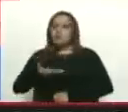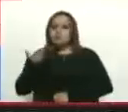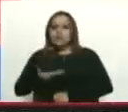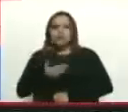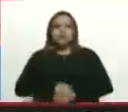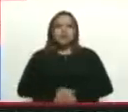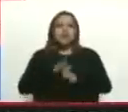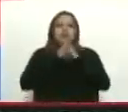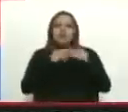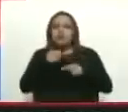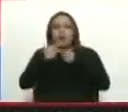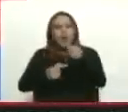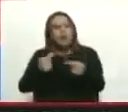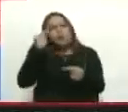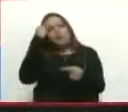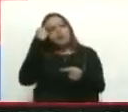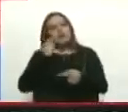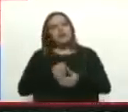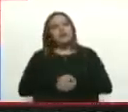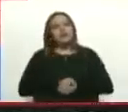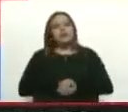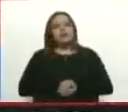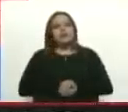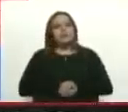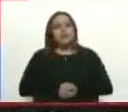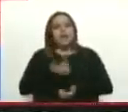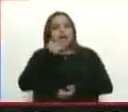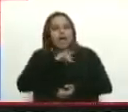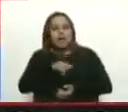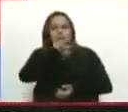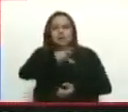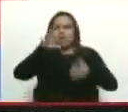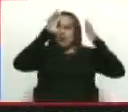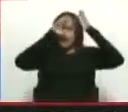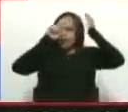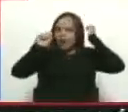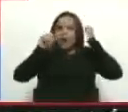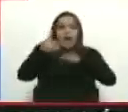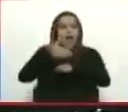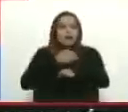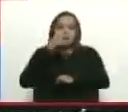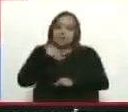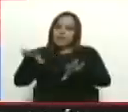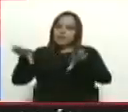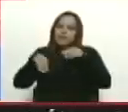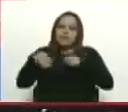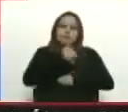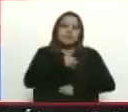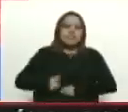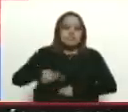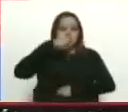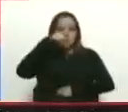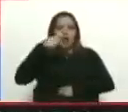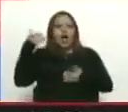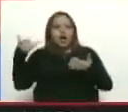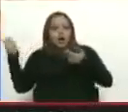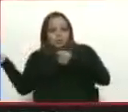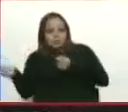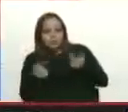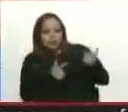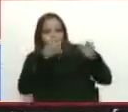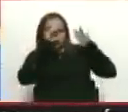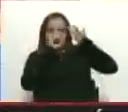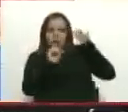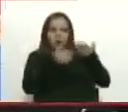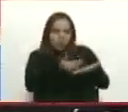Importantísimo que todos los días hay embajadores de países que antes no reconocían al presidente Nicolás Maduro enviando a sus embajadores. Y